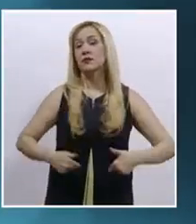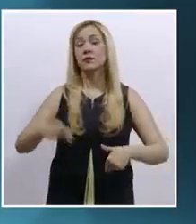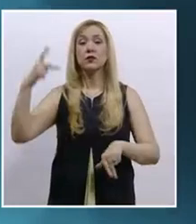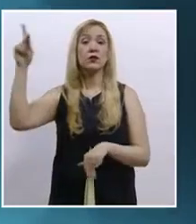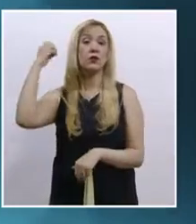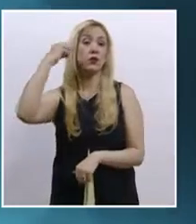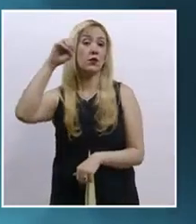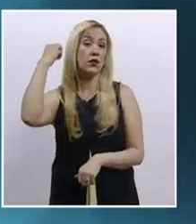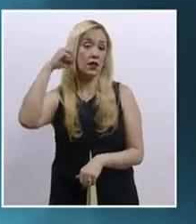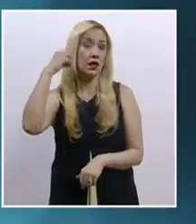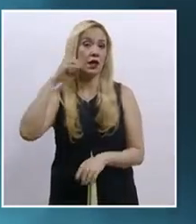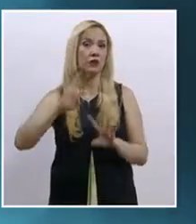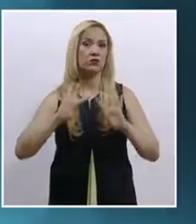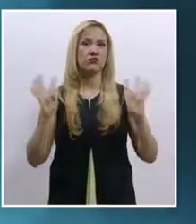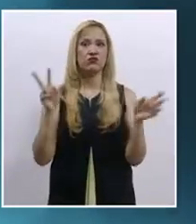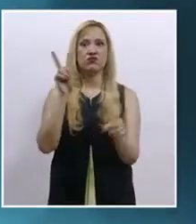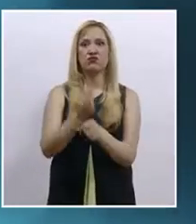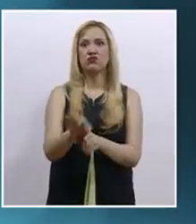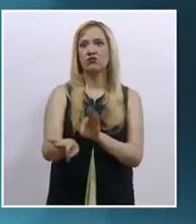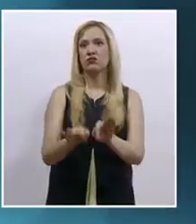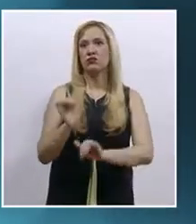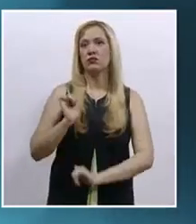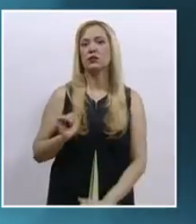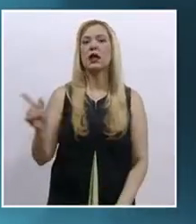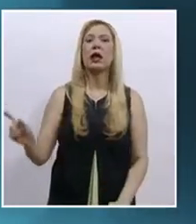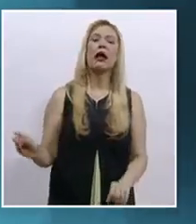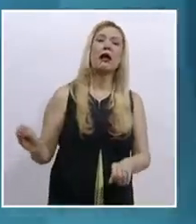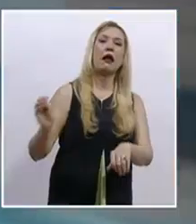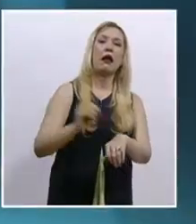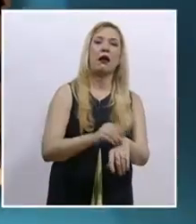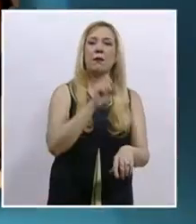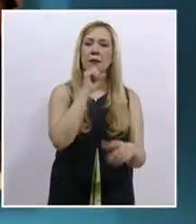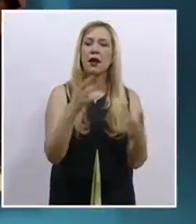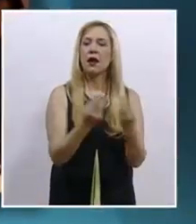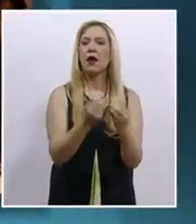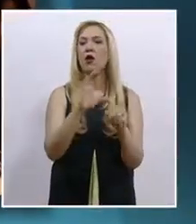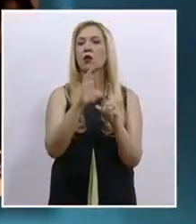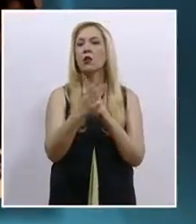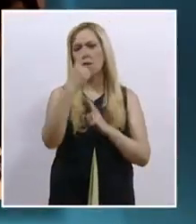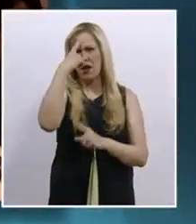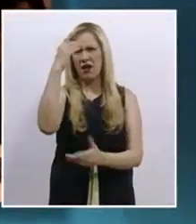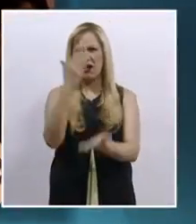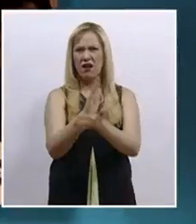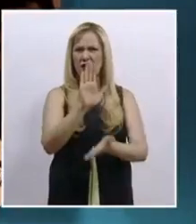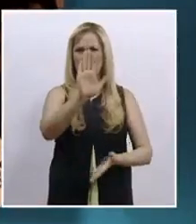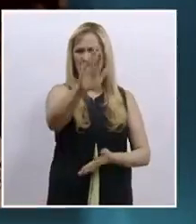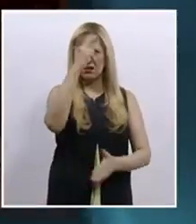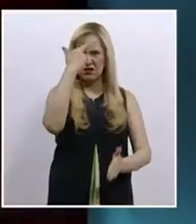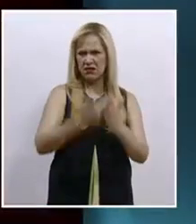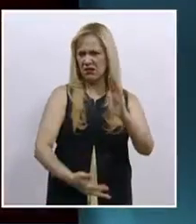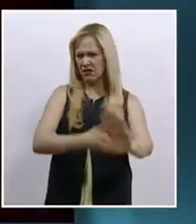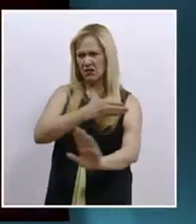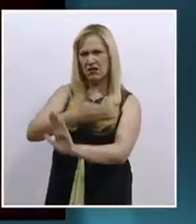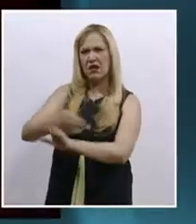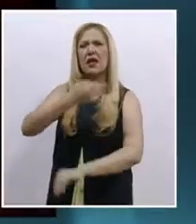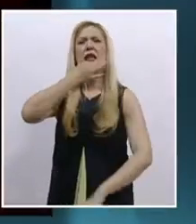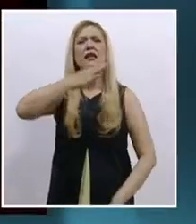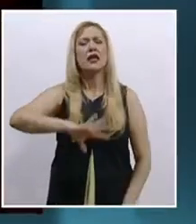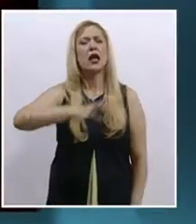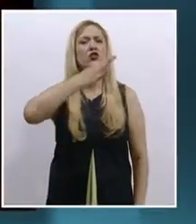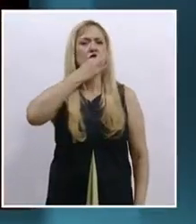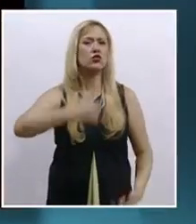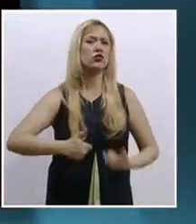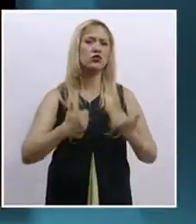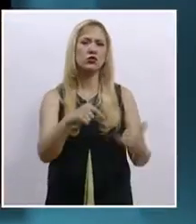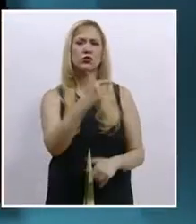Oaxaca formó parte de la instalación de la Comisión para poner fin a toda forma de violencia contra niñas, niños y